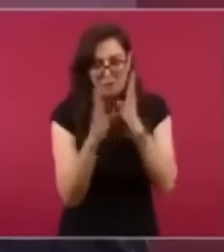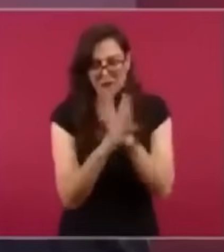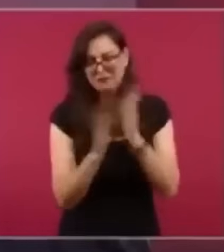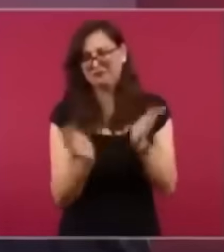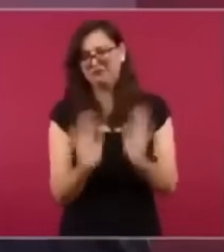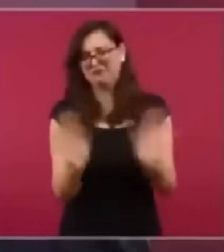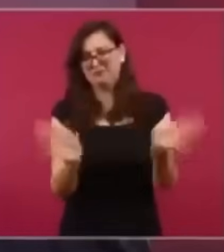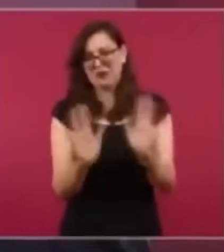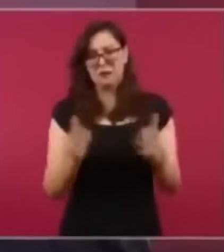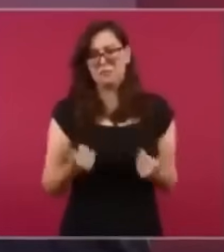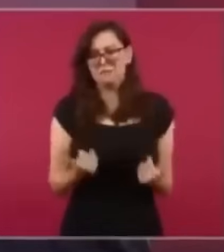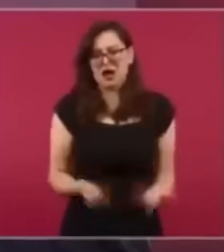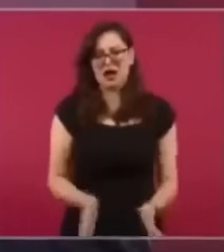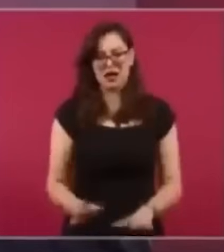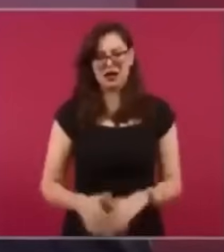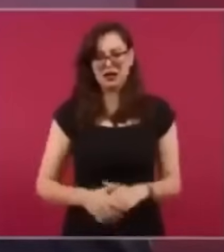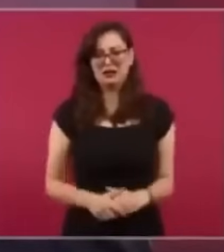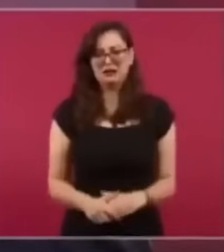la transformación,